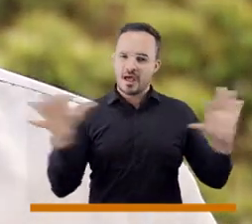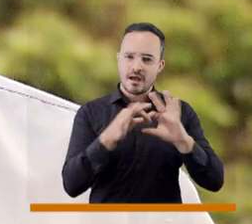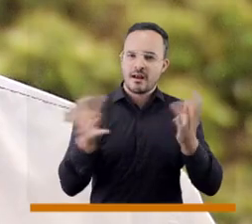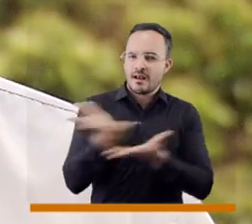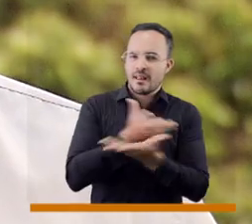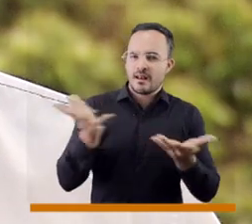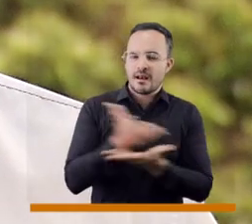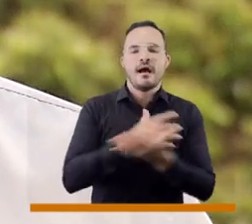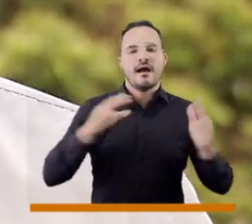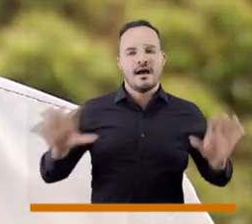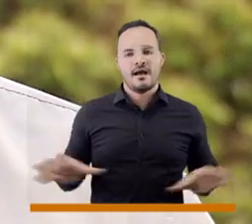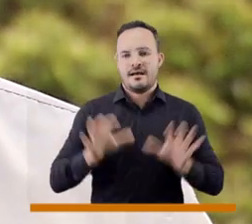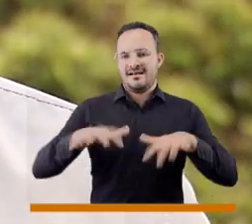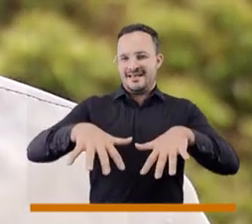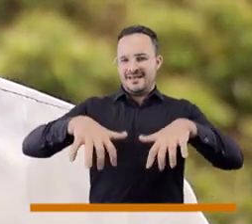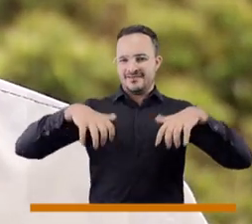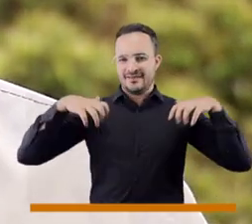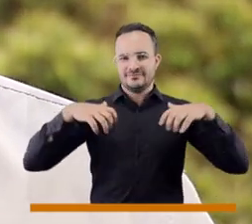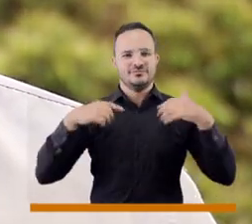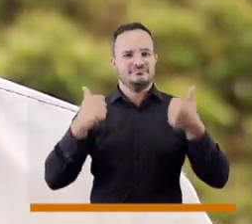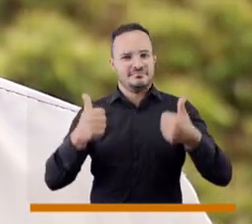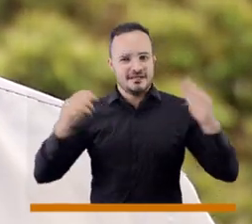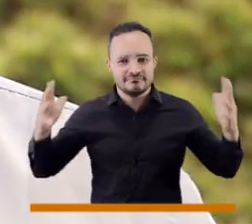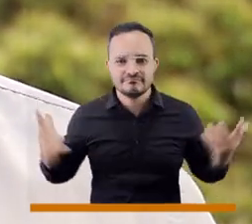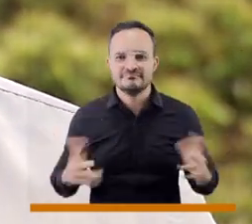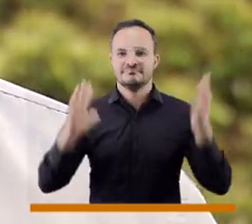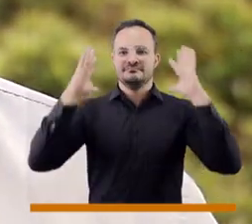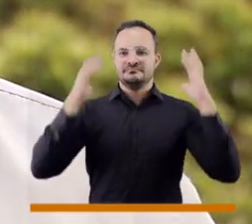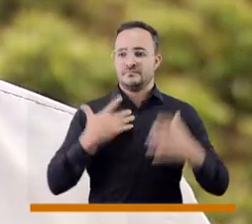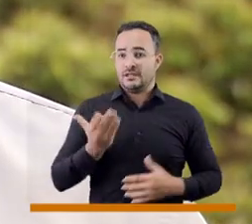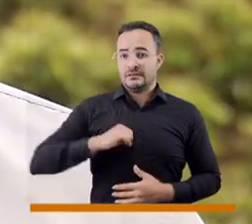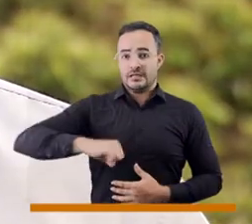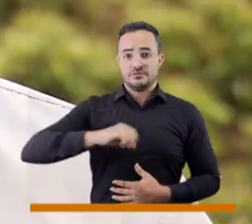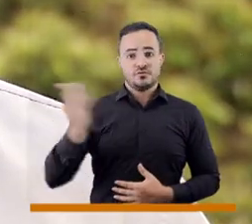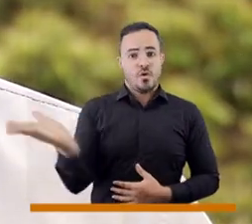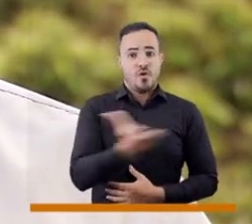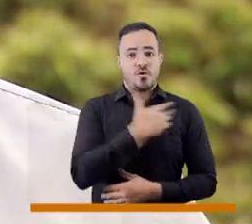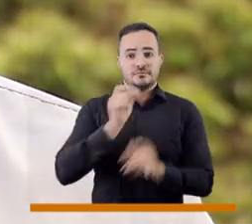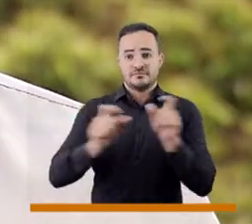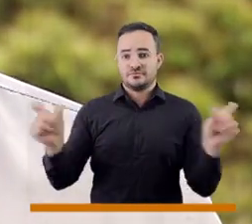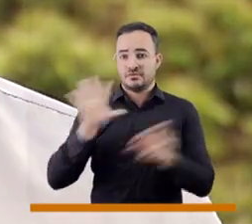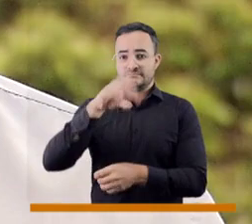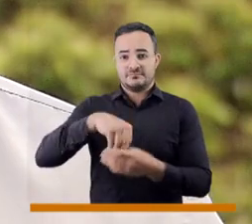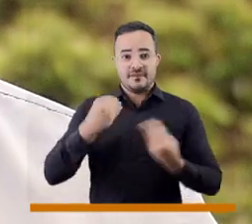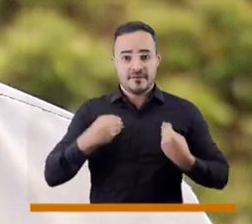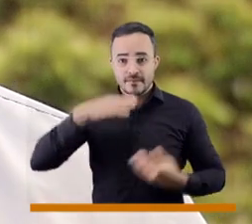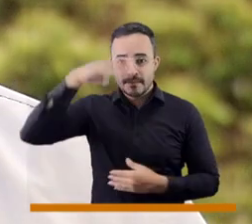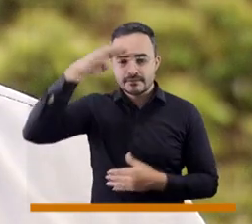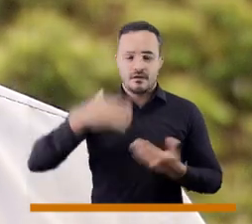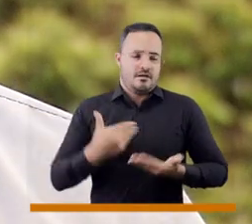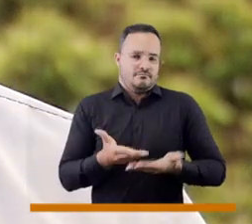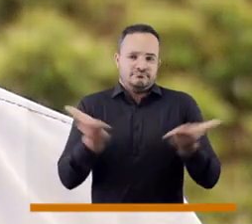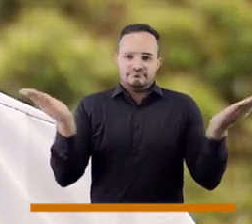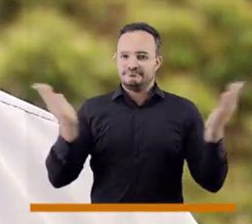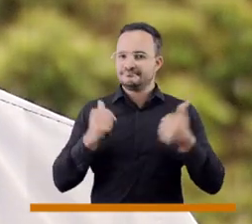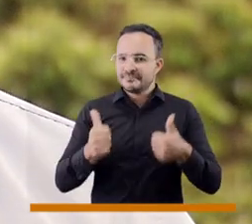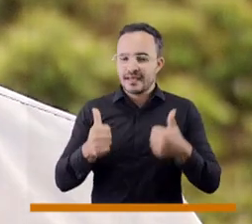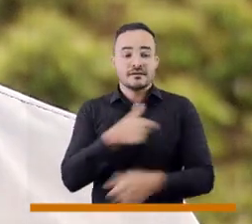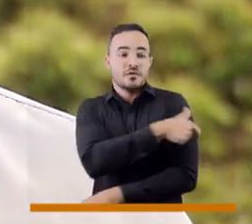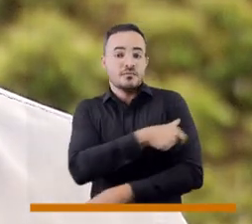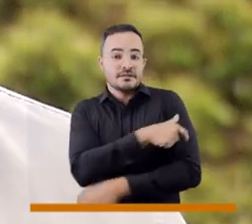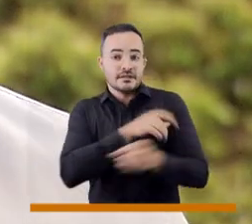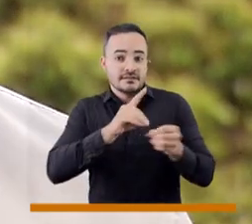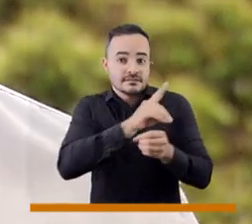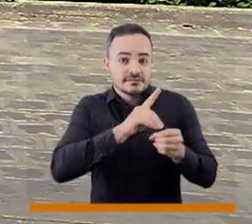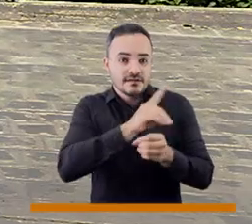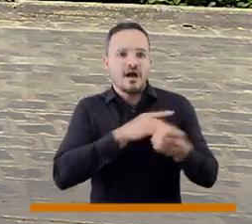Social este año puedan realizar un evento donde se promueva este derecho, donde se garantice este derecho para todos los medellinenses